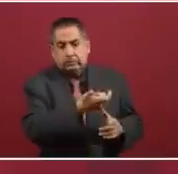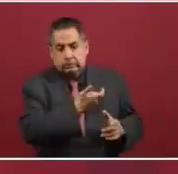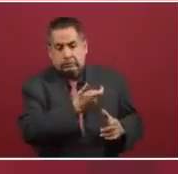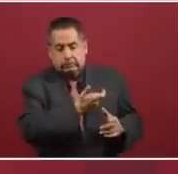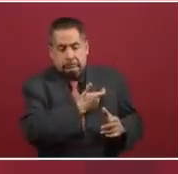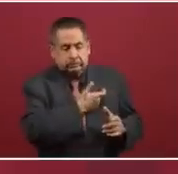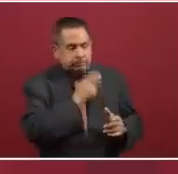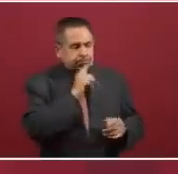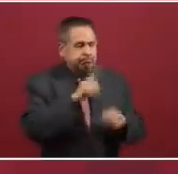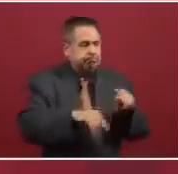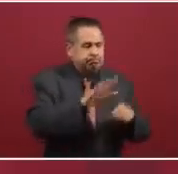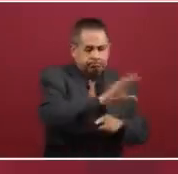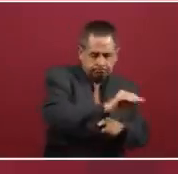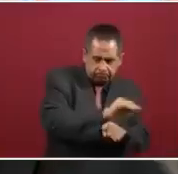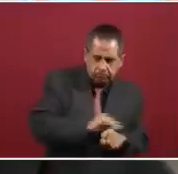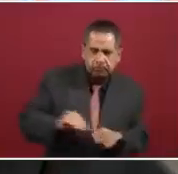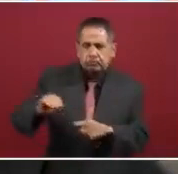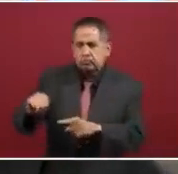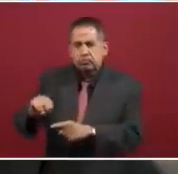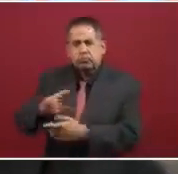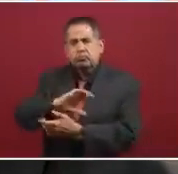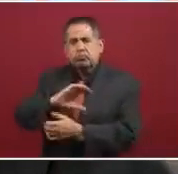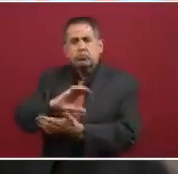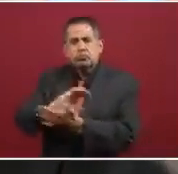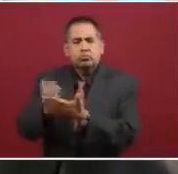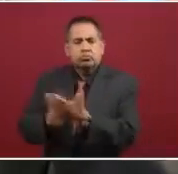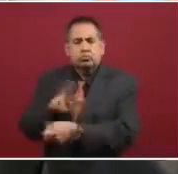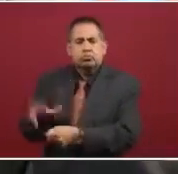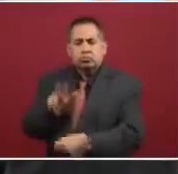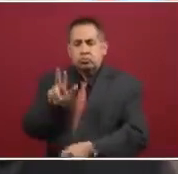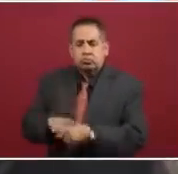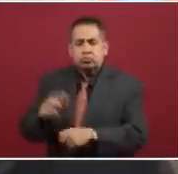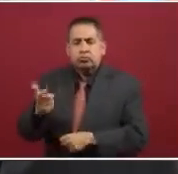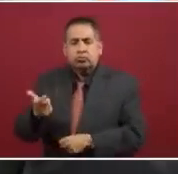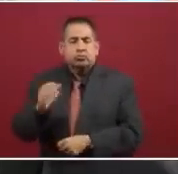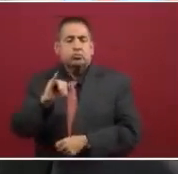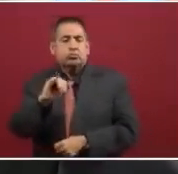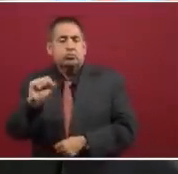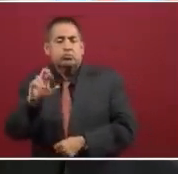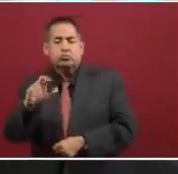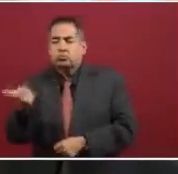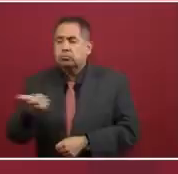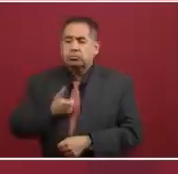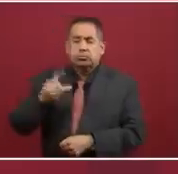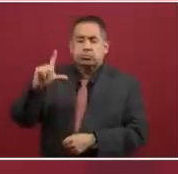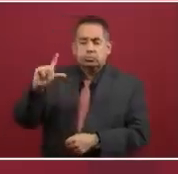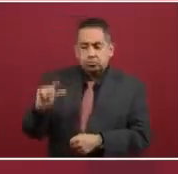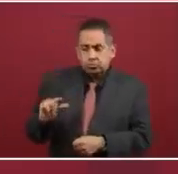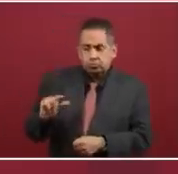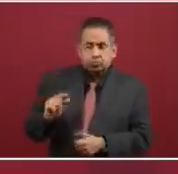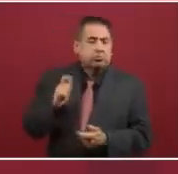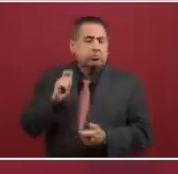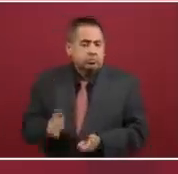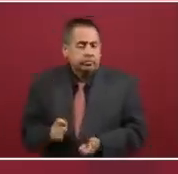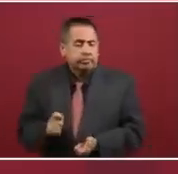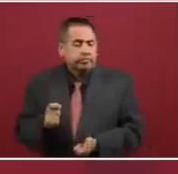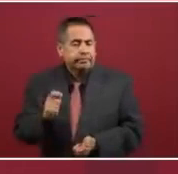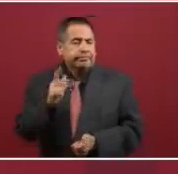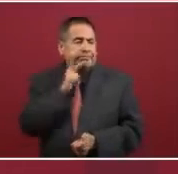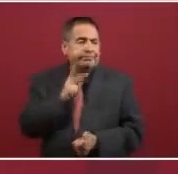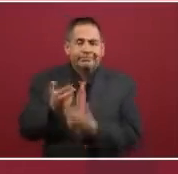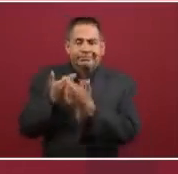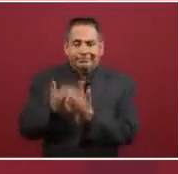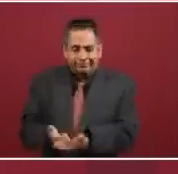explotarse. Entonces, esa es la idea y lo que va a firmar en este momento, si me permite el señor presidente, el